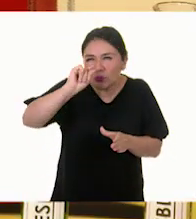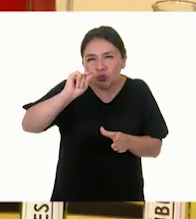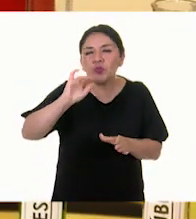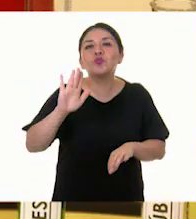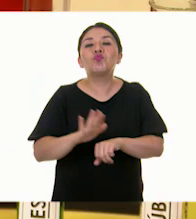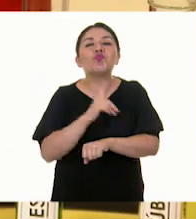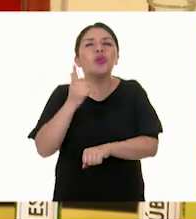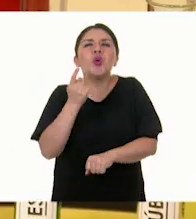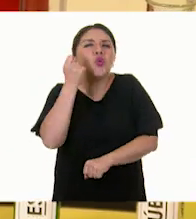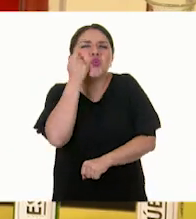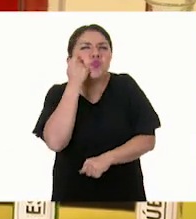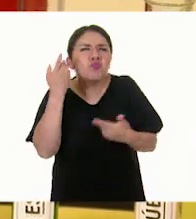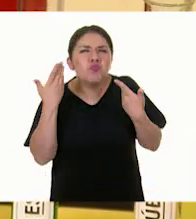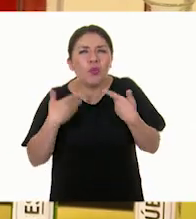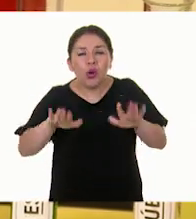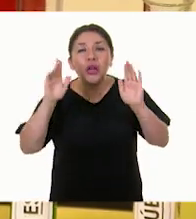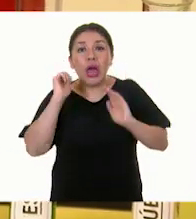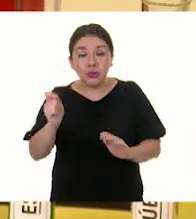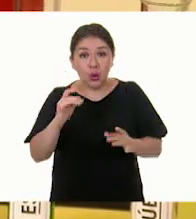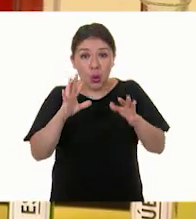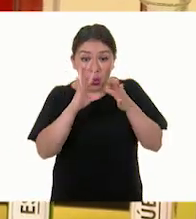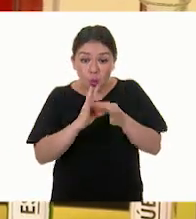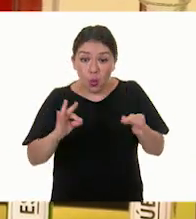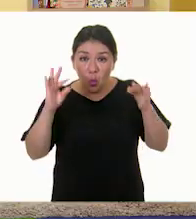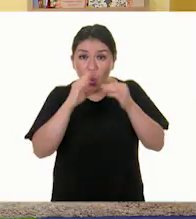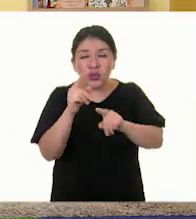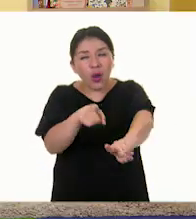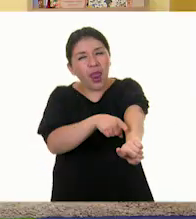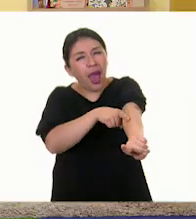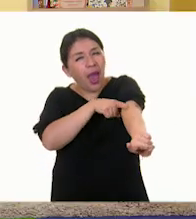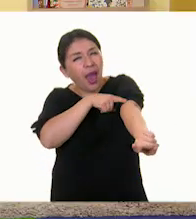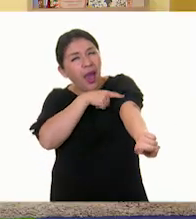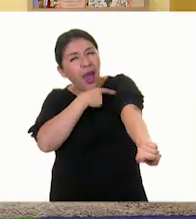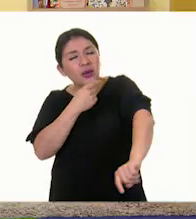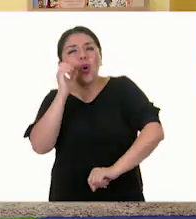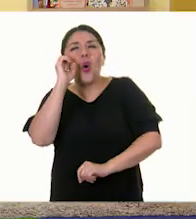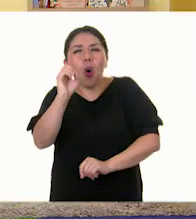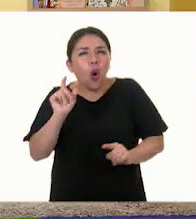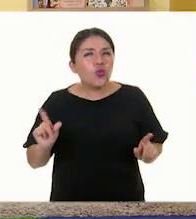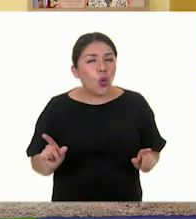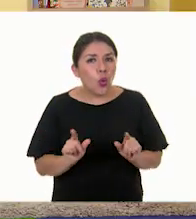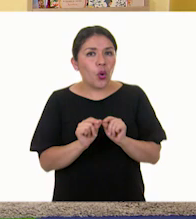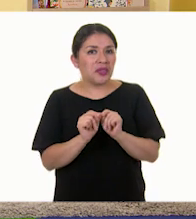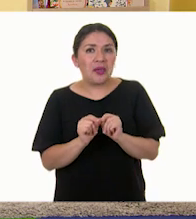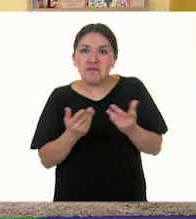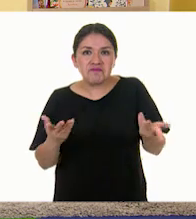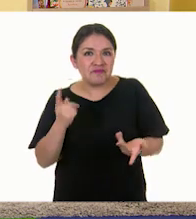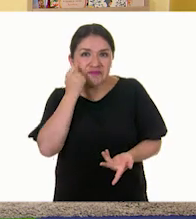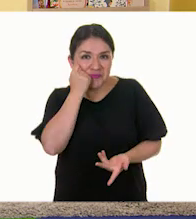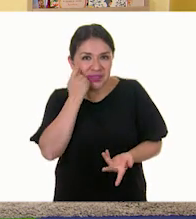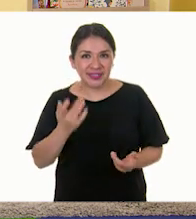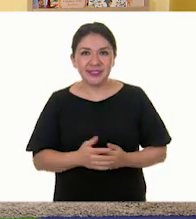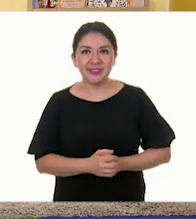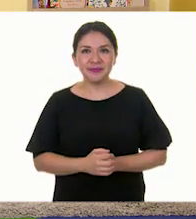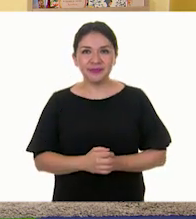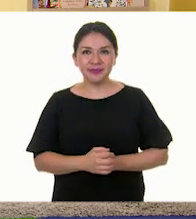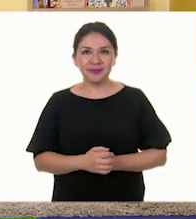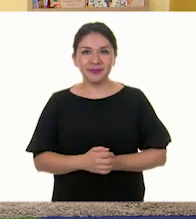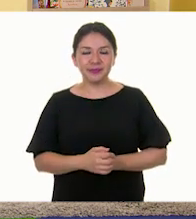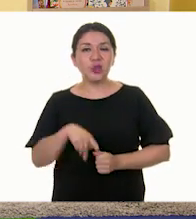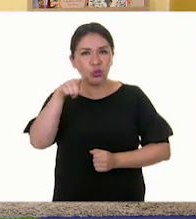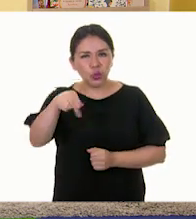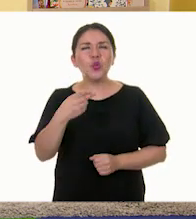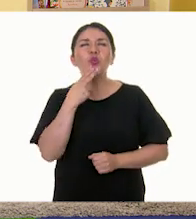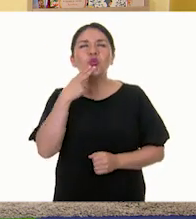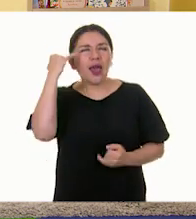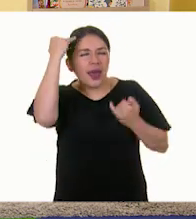poquito porque no importa si el cuento es largo o es pequeño. Usa tu